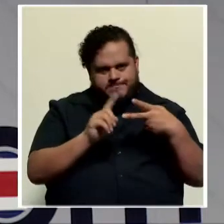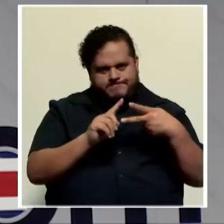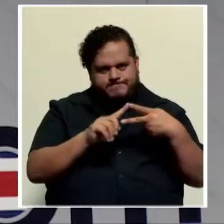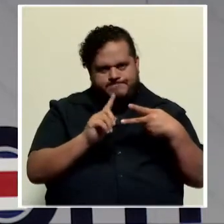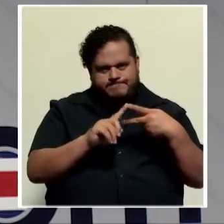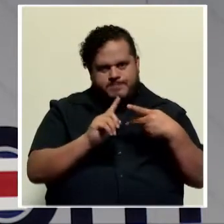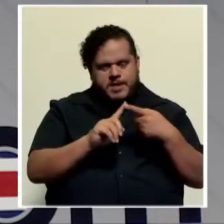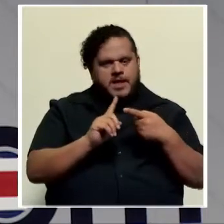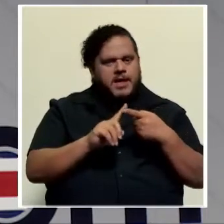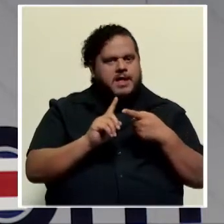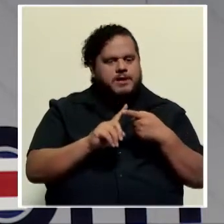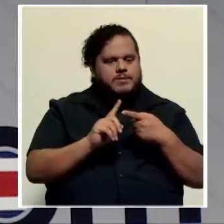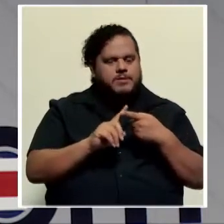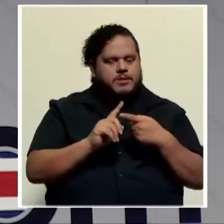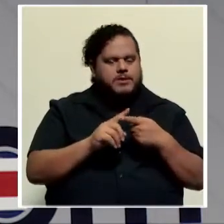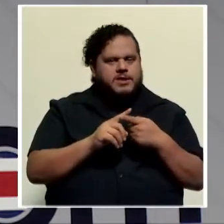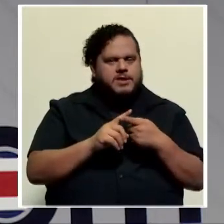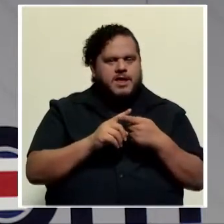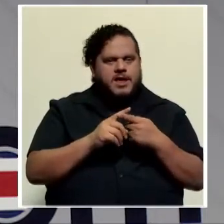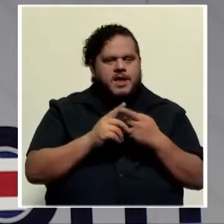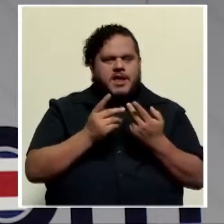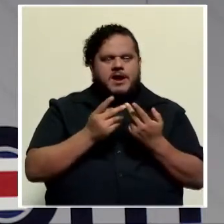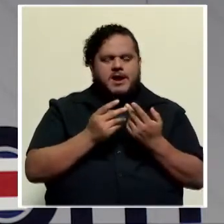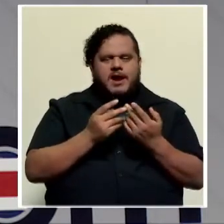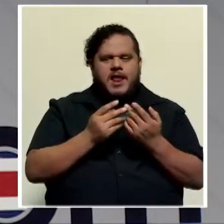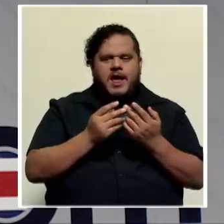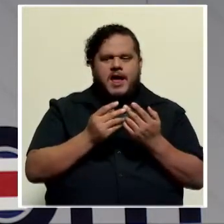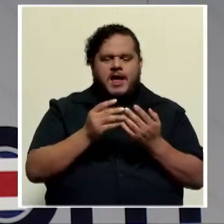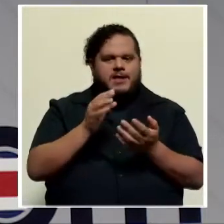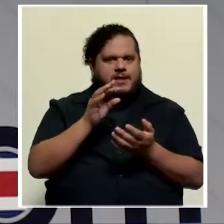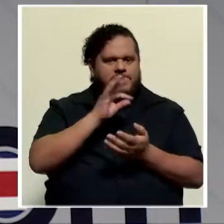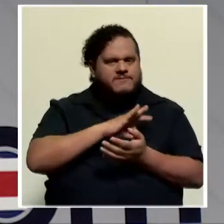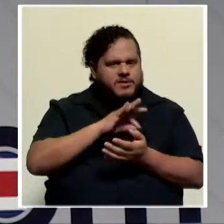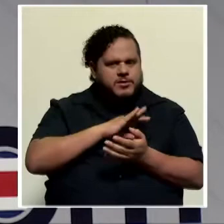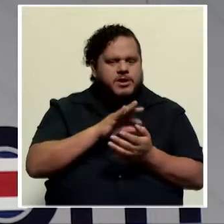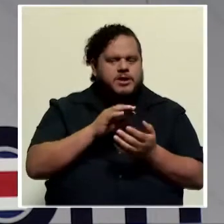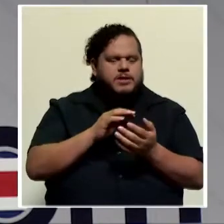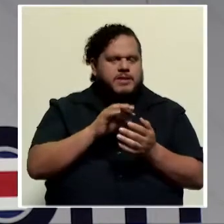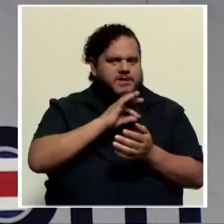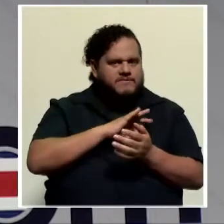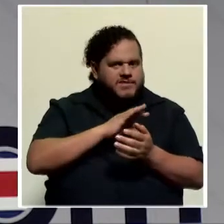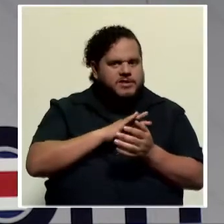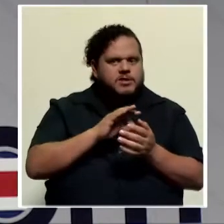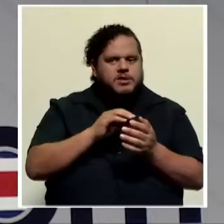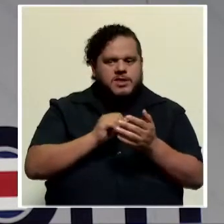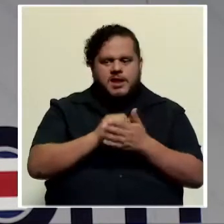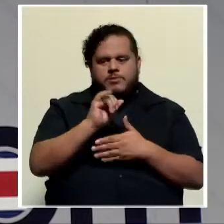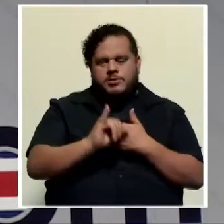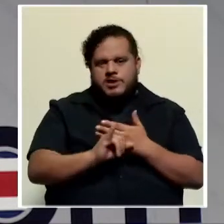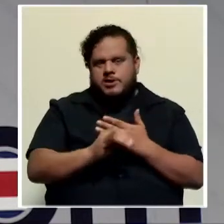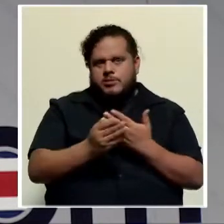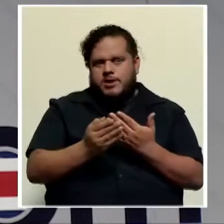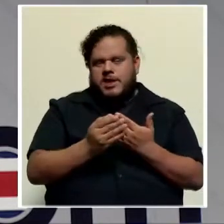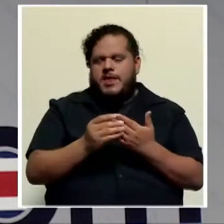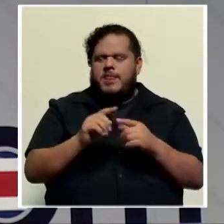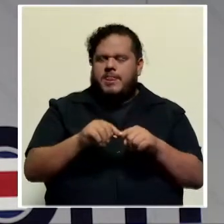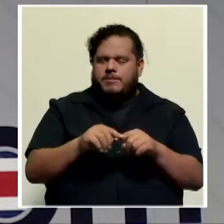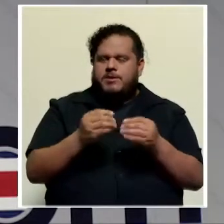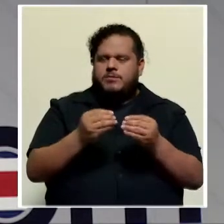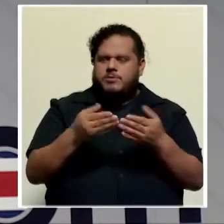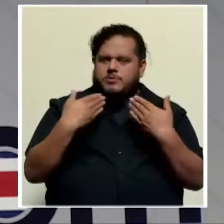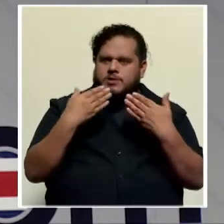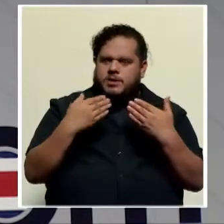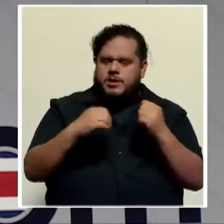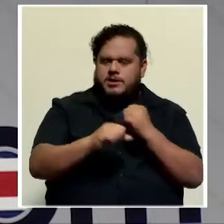que la viabilidad del proyecto, los proyectos del Fondo Monetario Internacional están dependiendo ahorita mucho del calor, digamos, de la